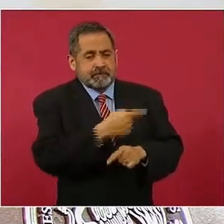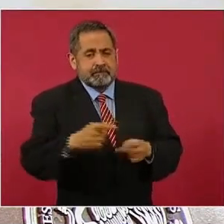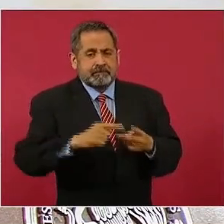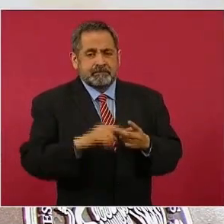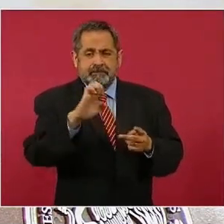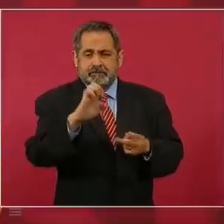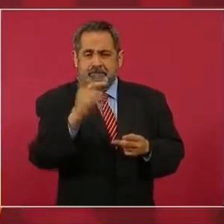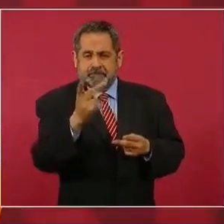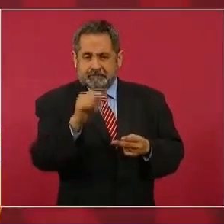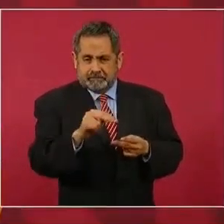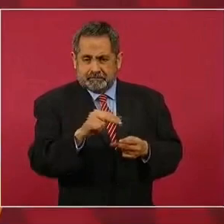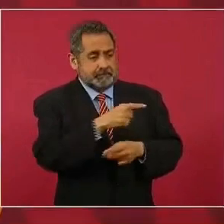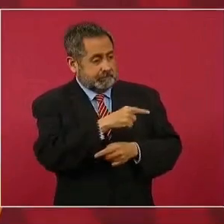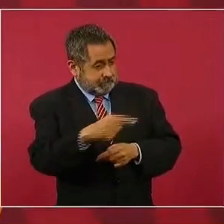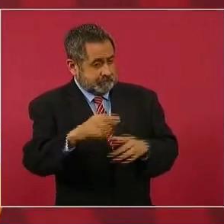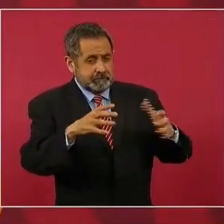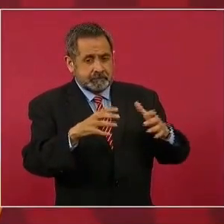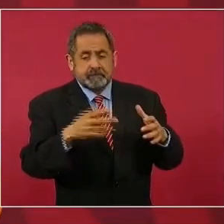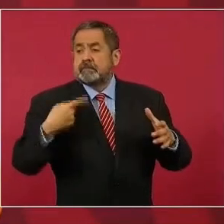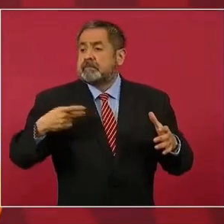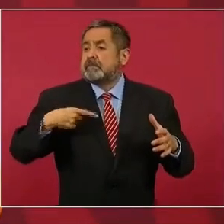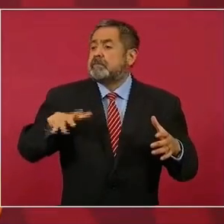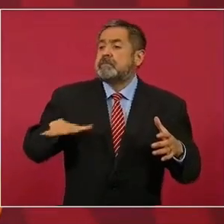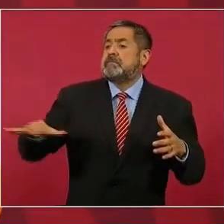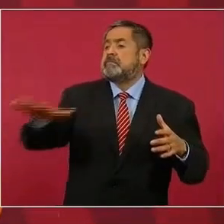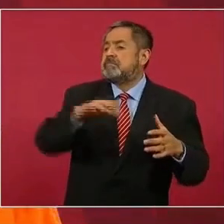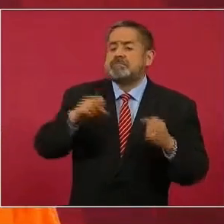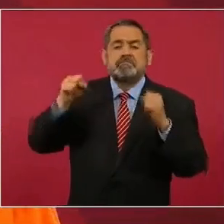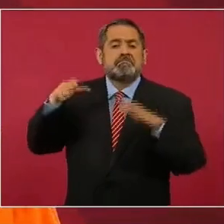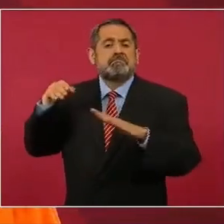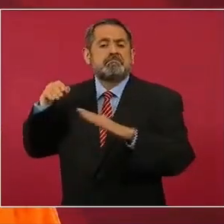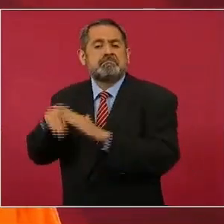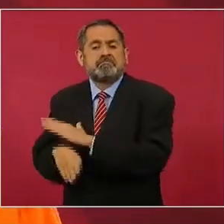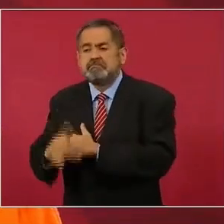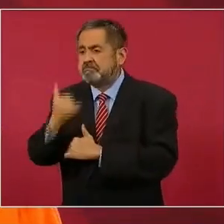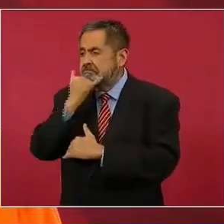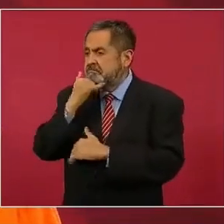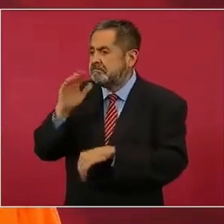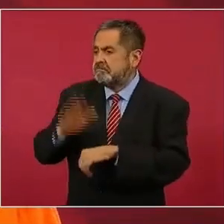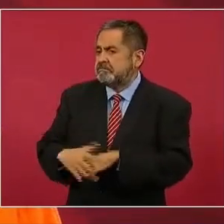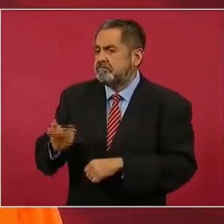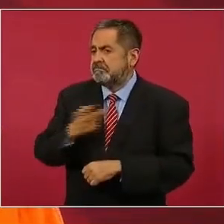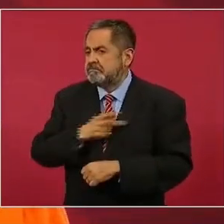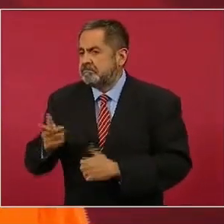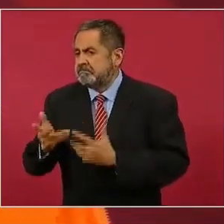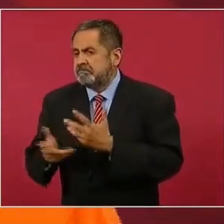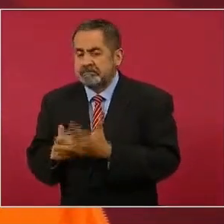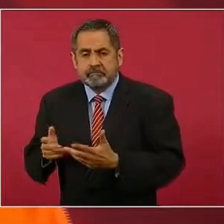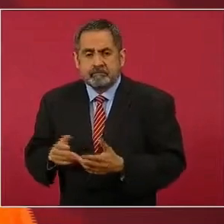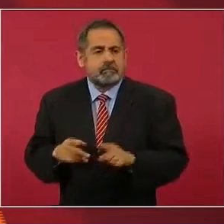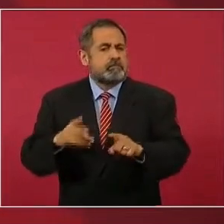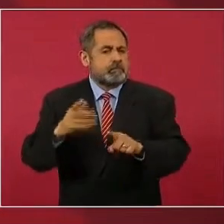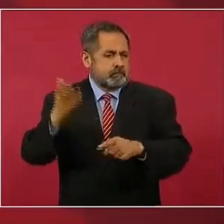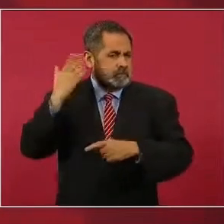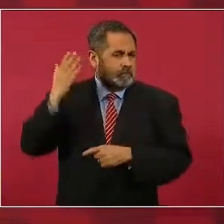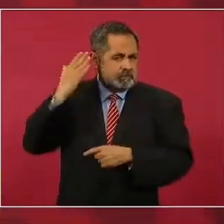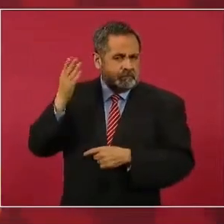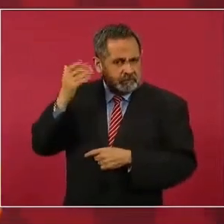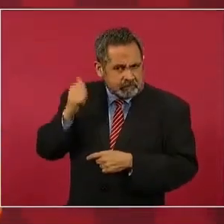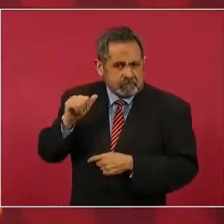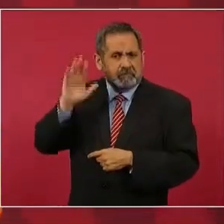Nieto, el pueblo quedó sumido en la pobreza. Éramos una plantilla